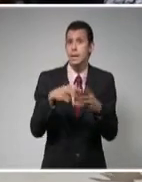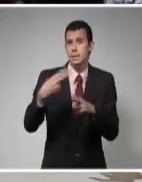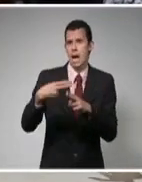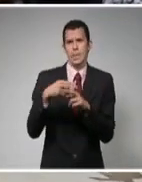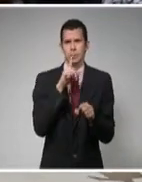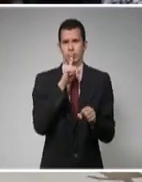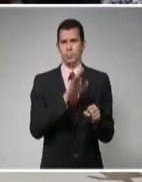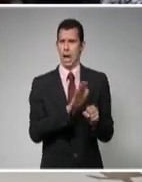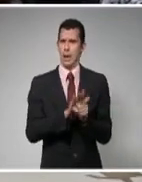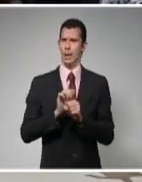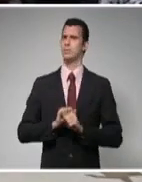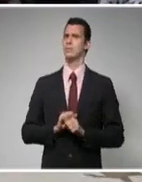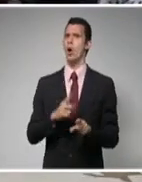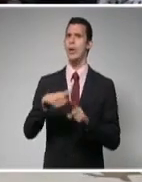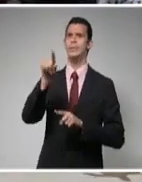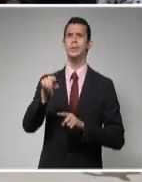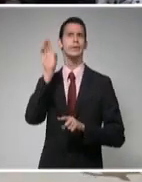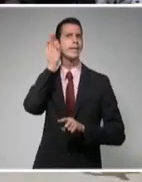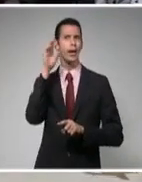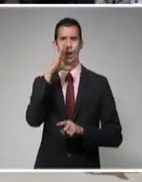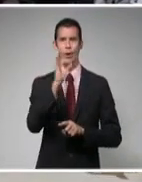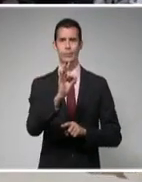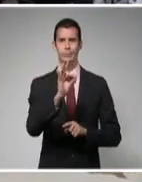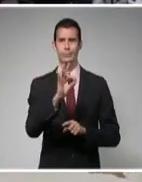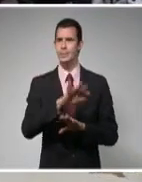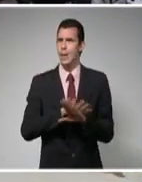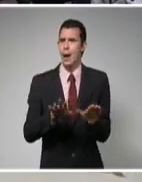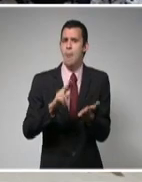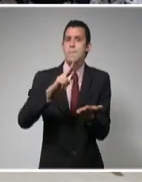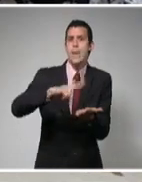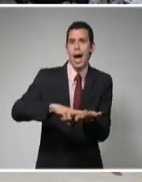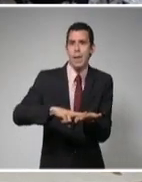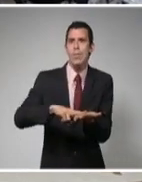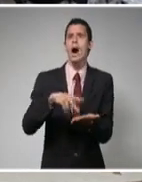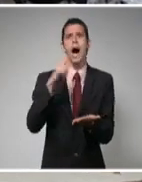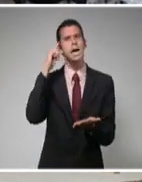aquel productivo encuentro, en este momento, ¿qué están haciendo ellos?